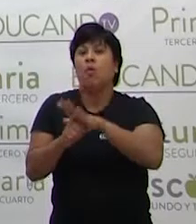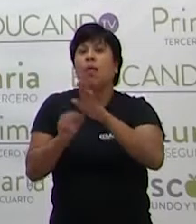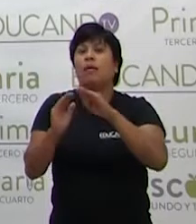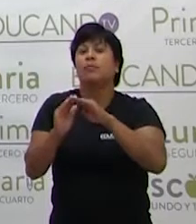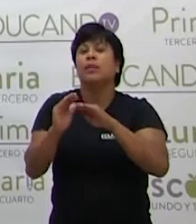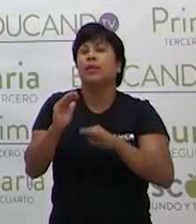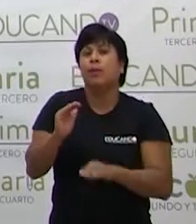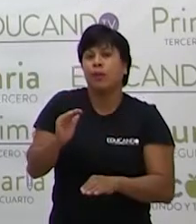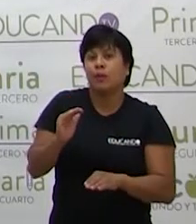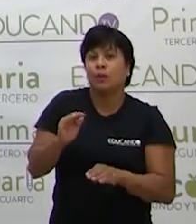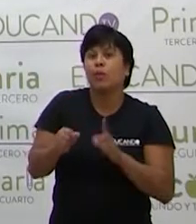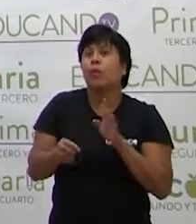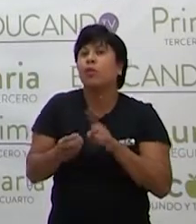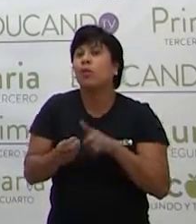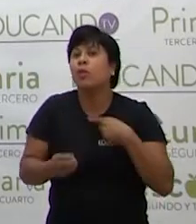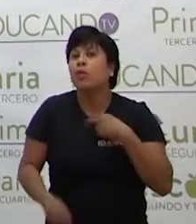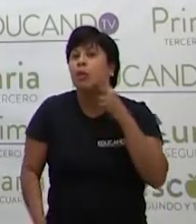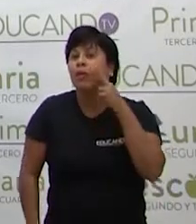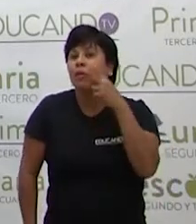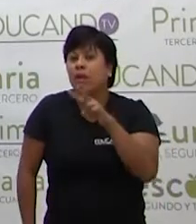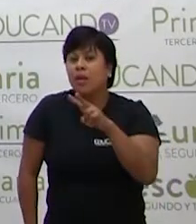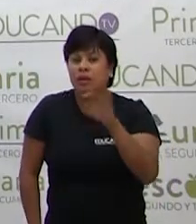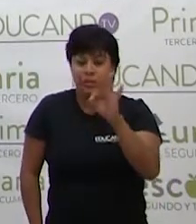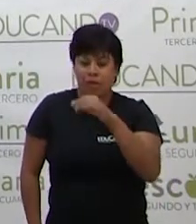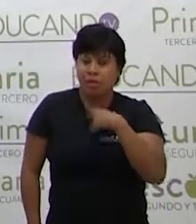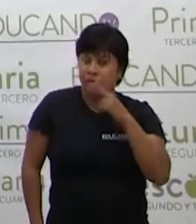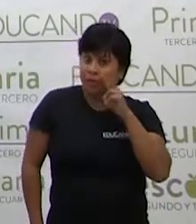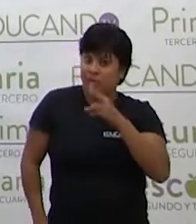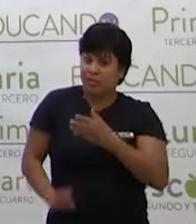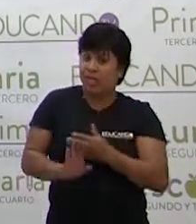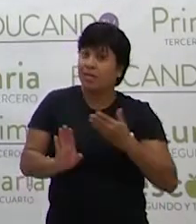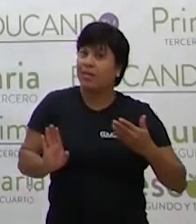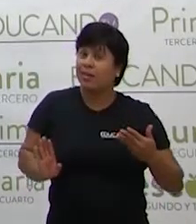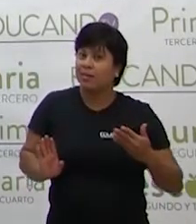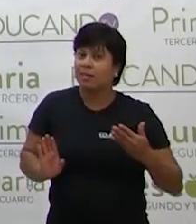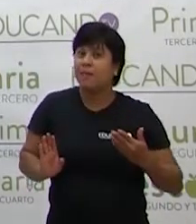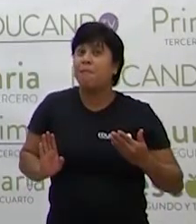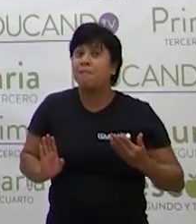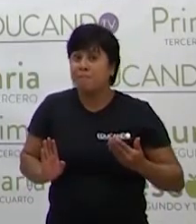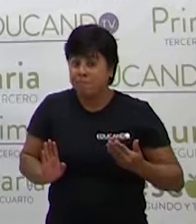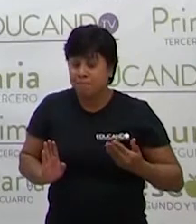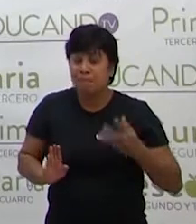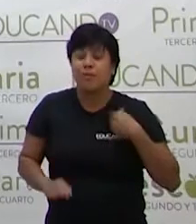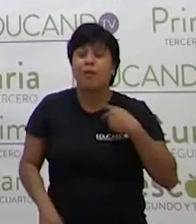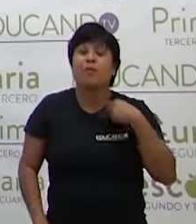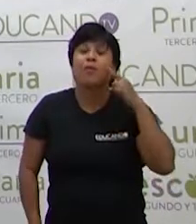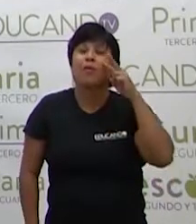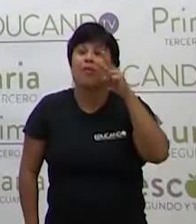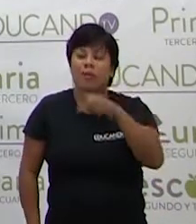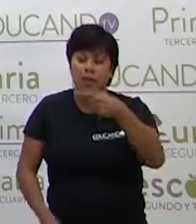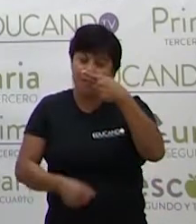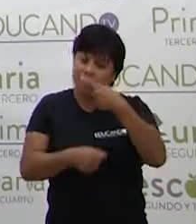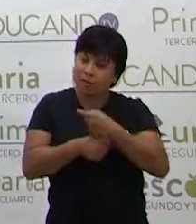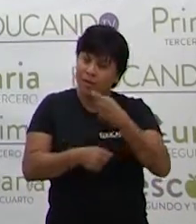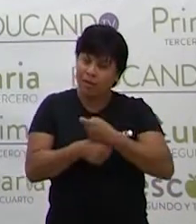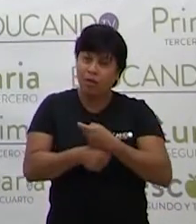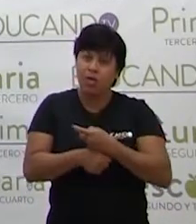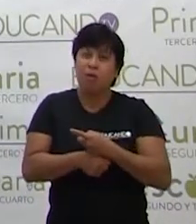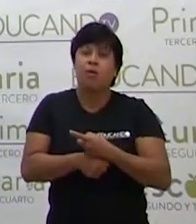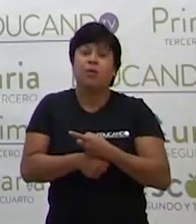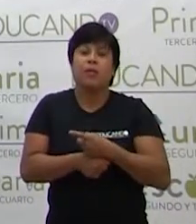¿En dónde me voy a fijar? Si ya te di un tip antes, pues me voy a fijar primeramente en